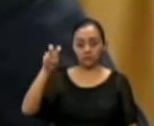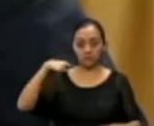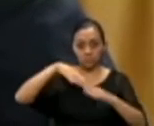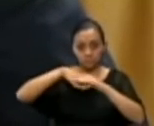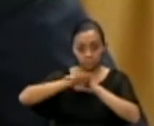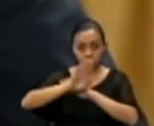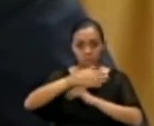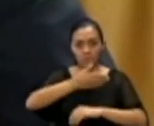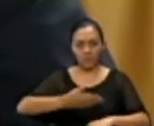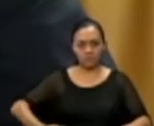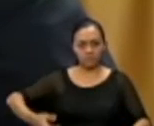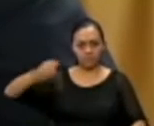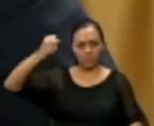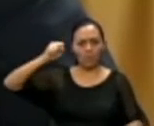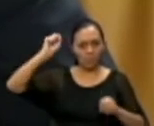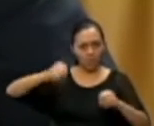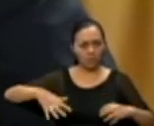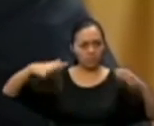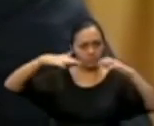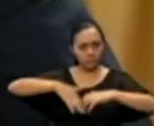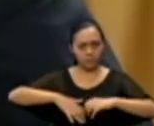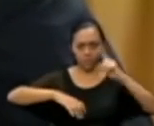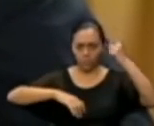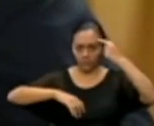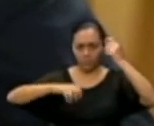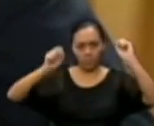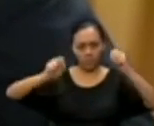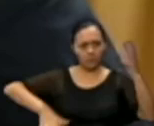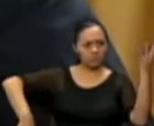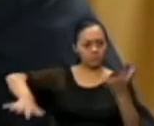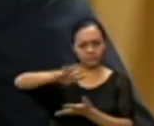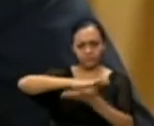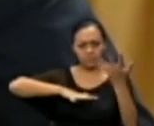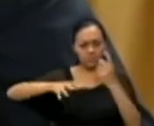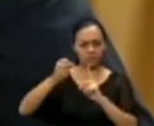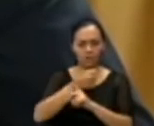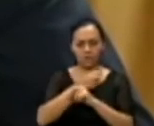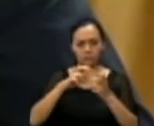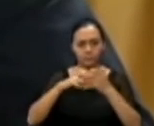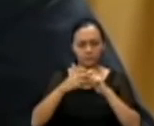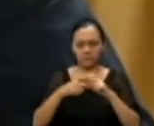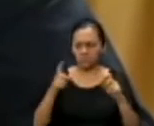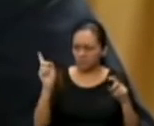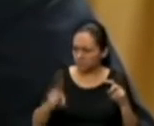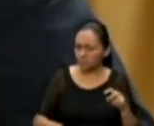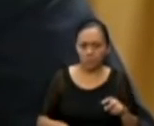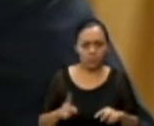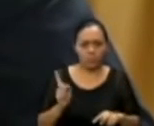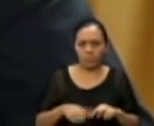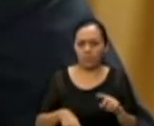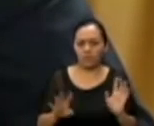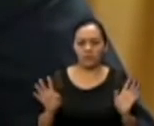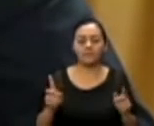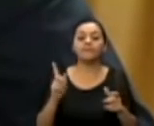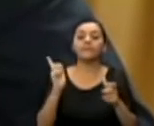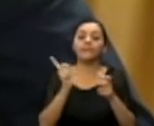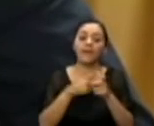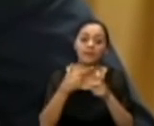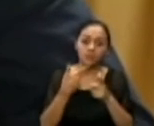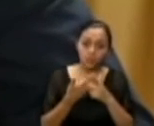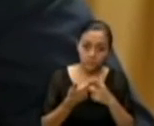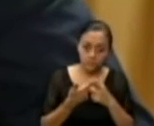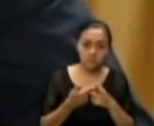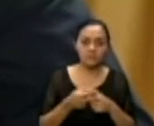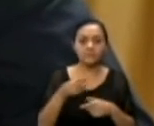pueden desestabilizar un gobierno puede generar caos violencia y eso no lo podemos permitir entonces ricardo